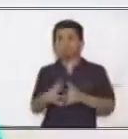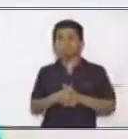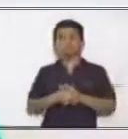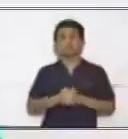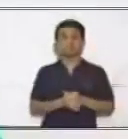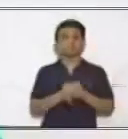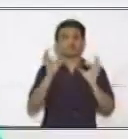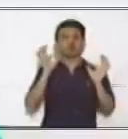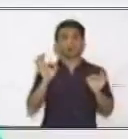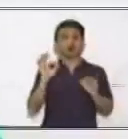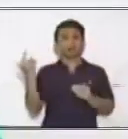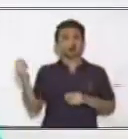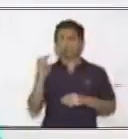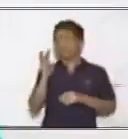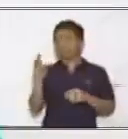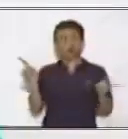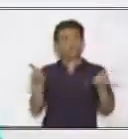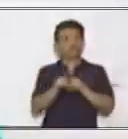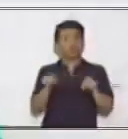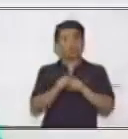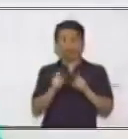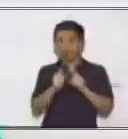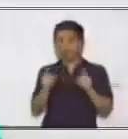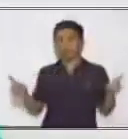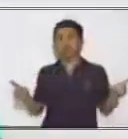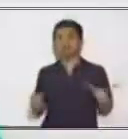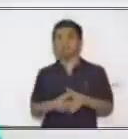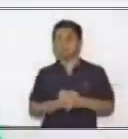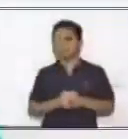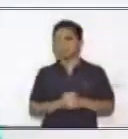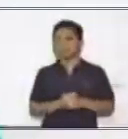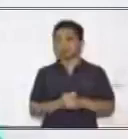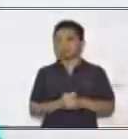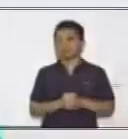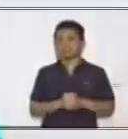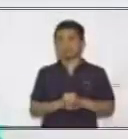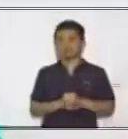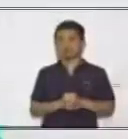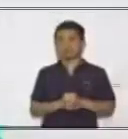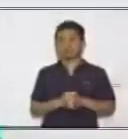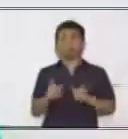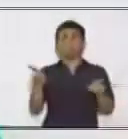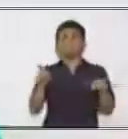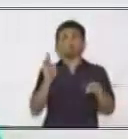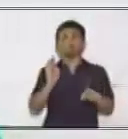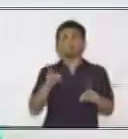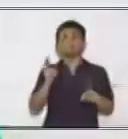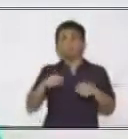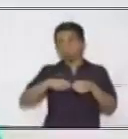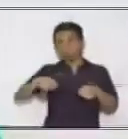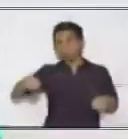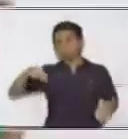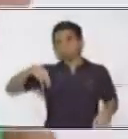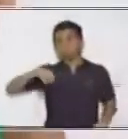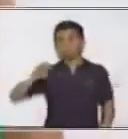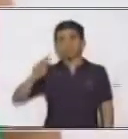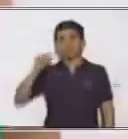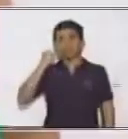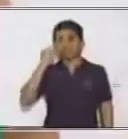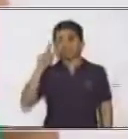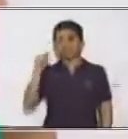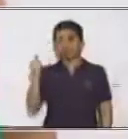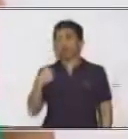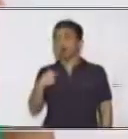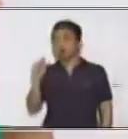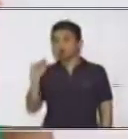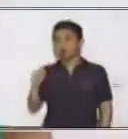Ahí están los lados. Todos son de la misma dimensión. Entonces yo puedo formar un